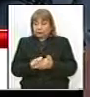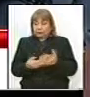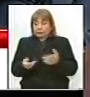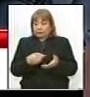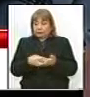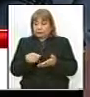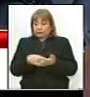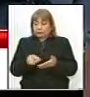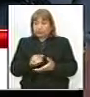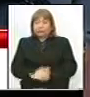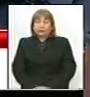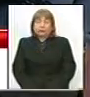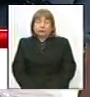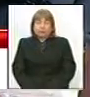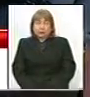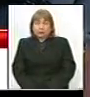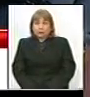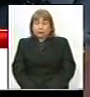presidentes